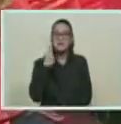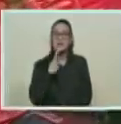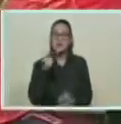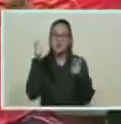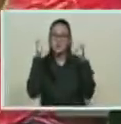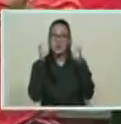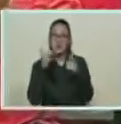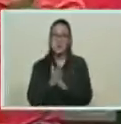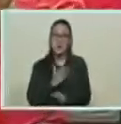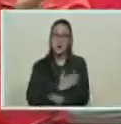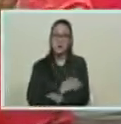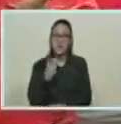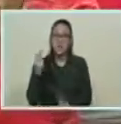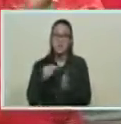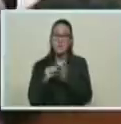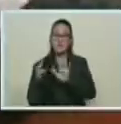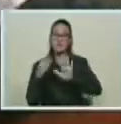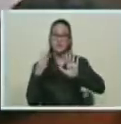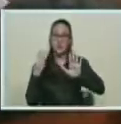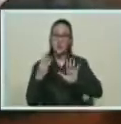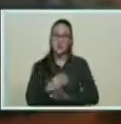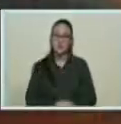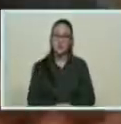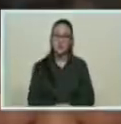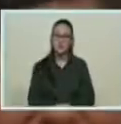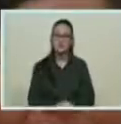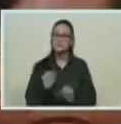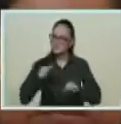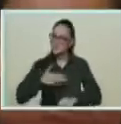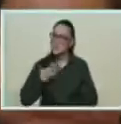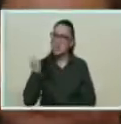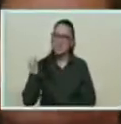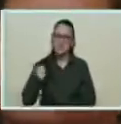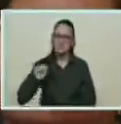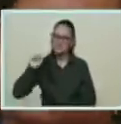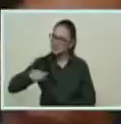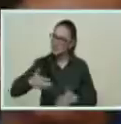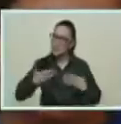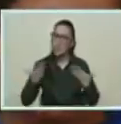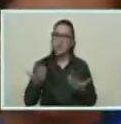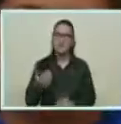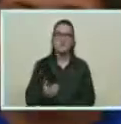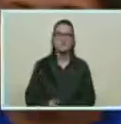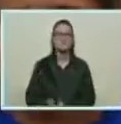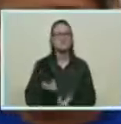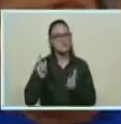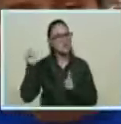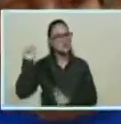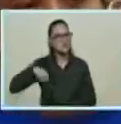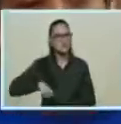comandante, 2018. Sí se puede, Venezuela. Sí se puede.